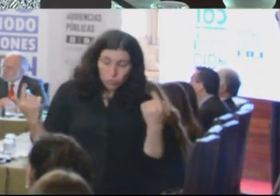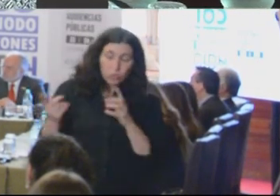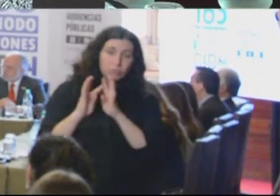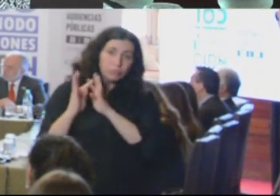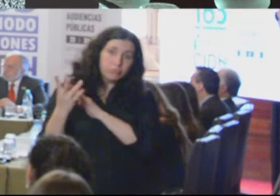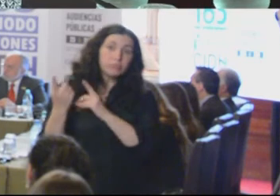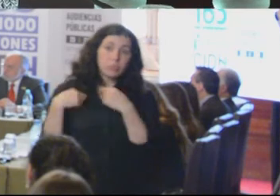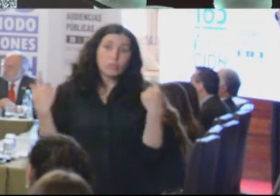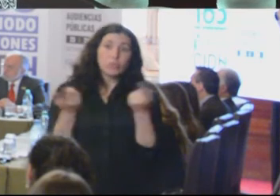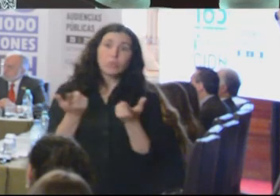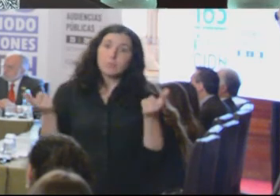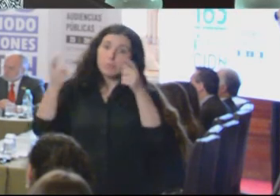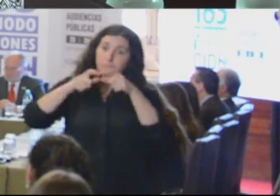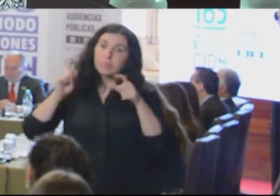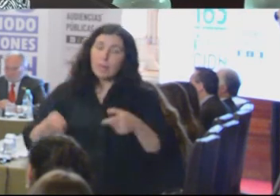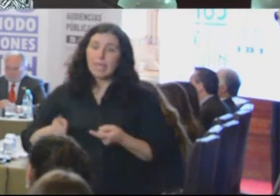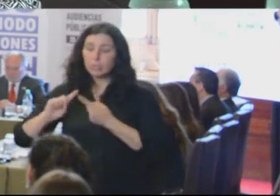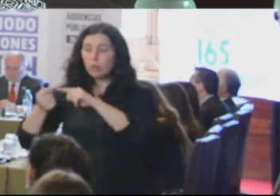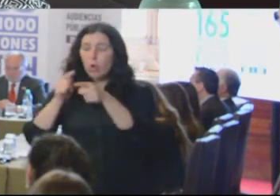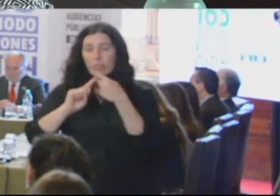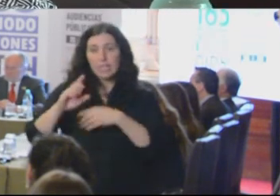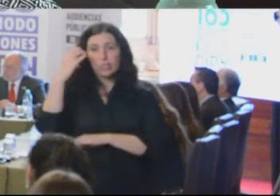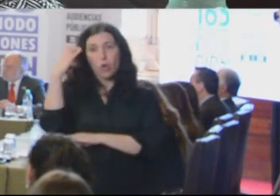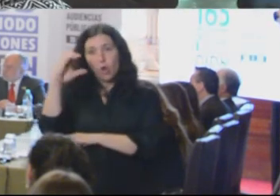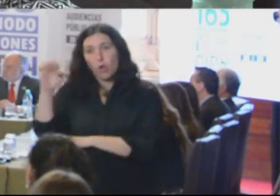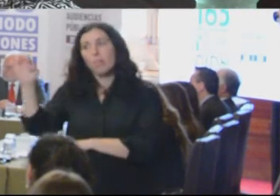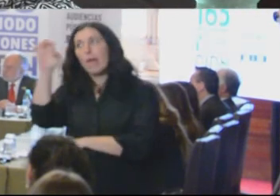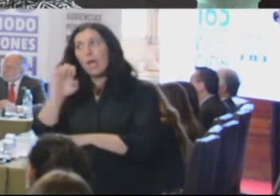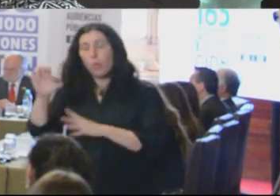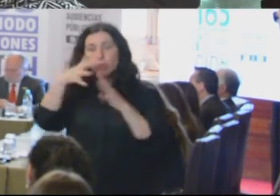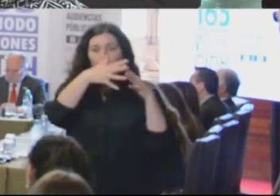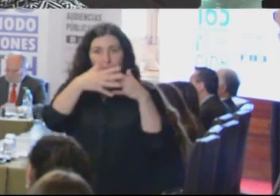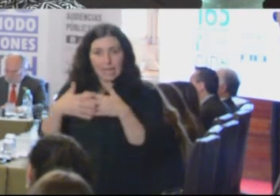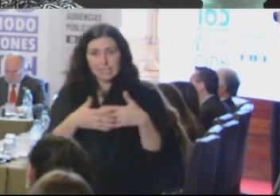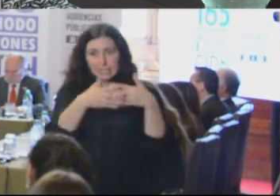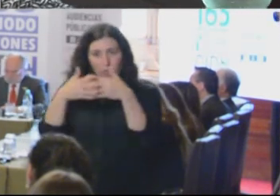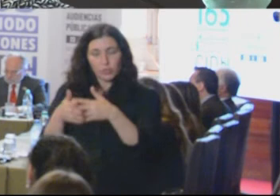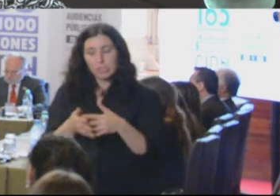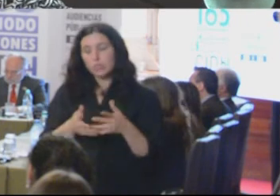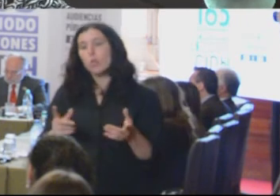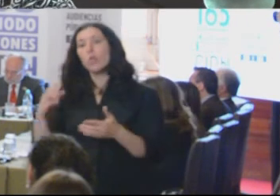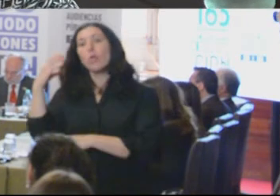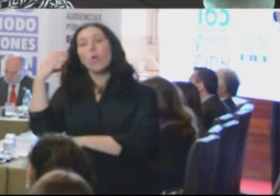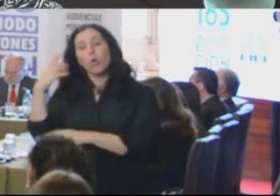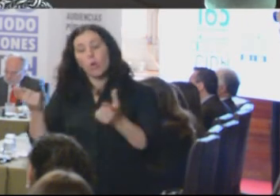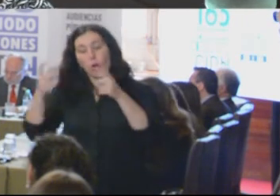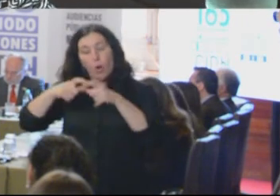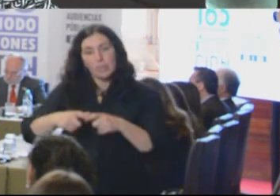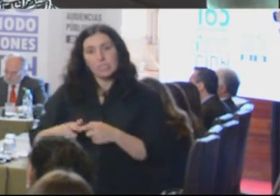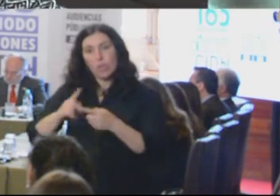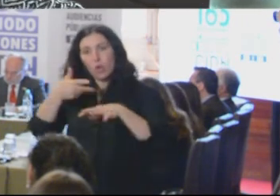solicitada por la coordinación colombia-europa-estados unidos la comisión intereclesial de justicia y paz y la comisión colombiana de